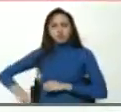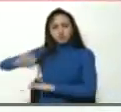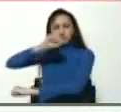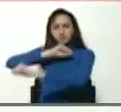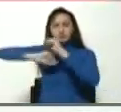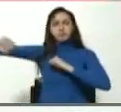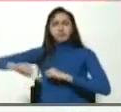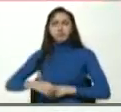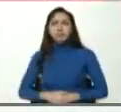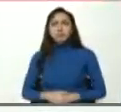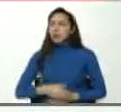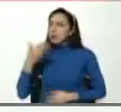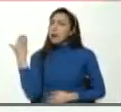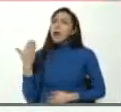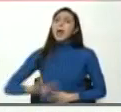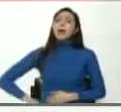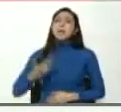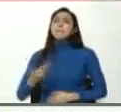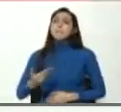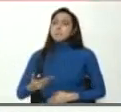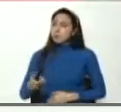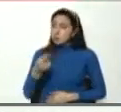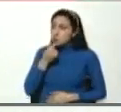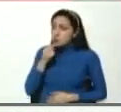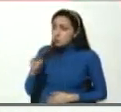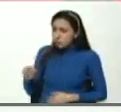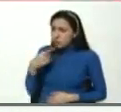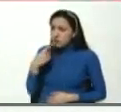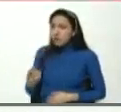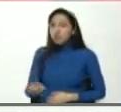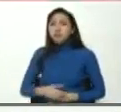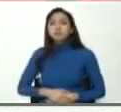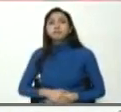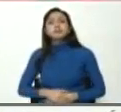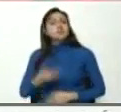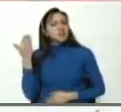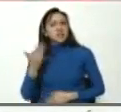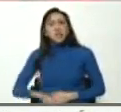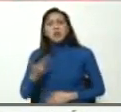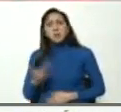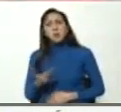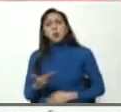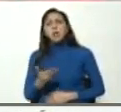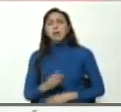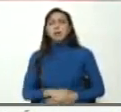creo que fue fundamental padrino fue fundamental